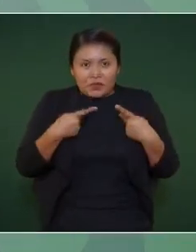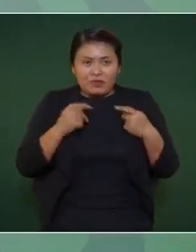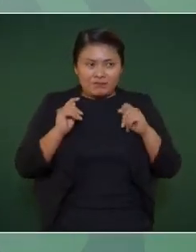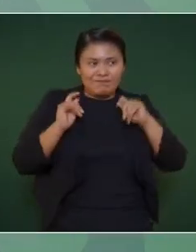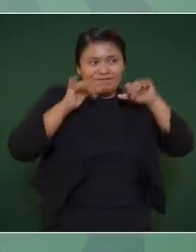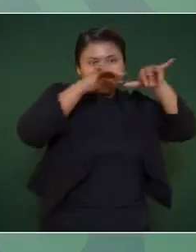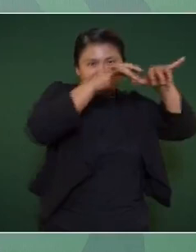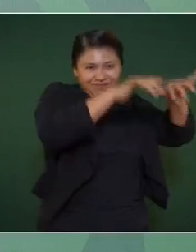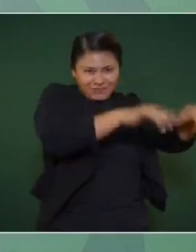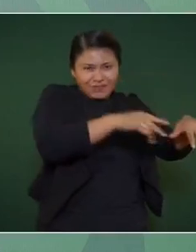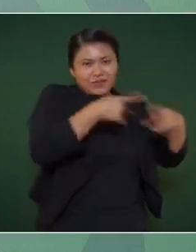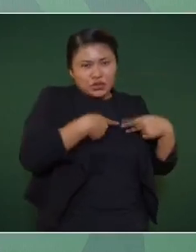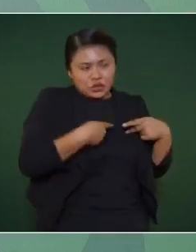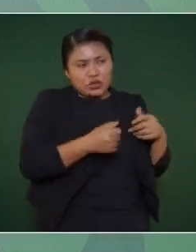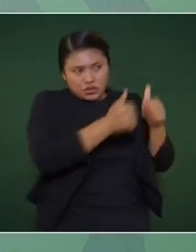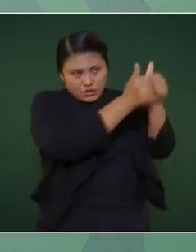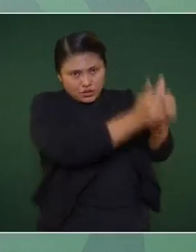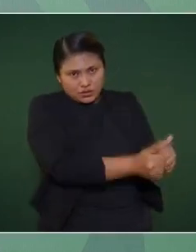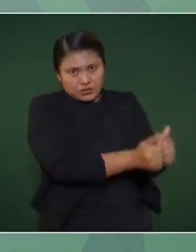reclusos, de los internos,